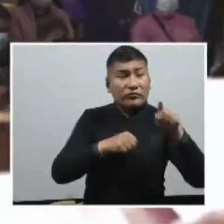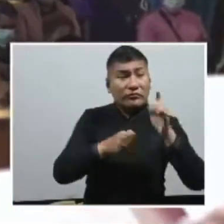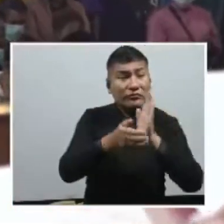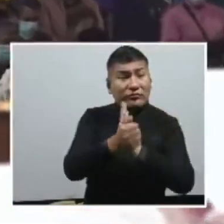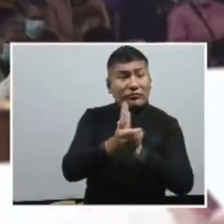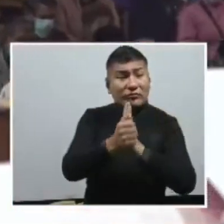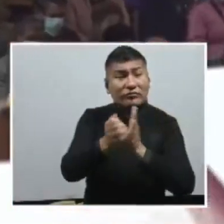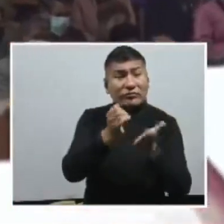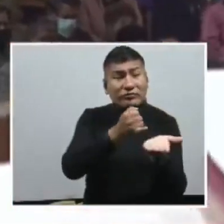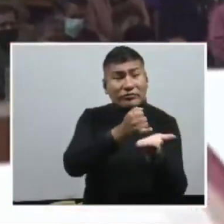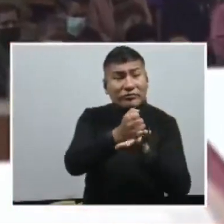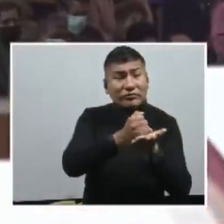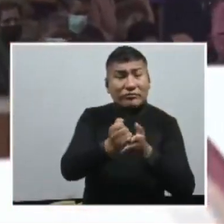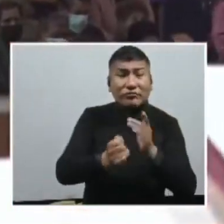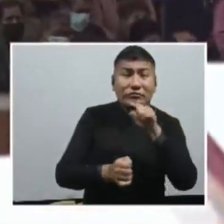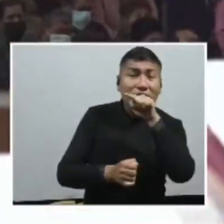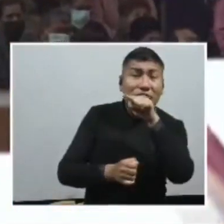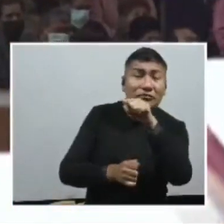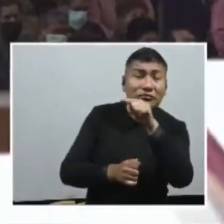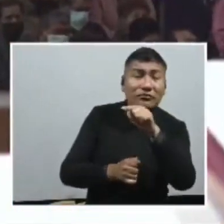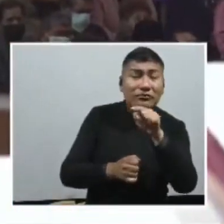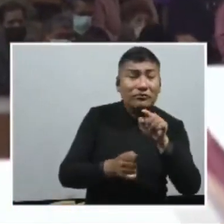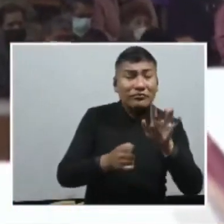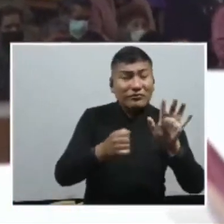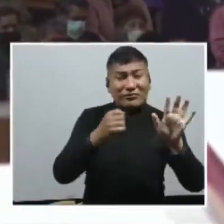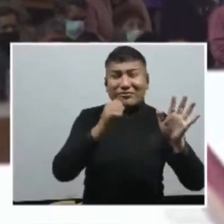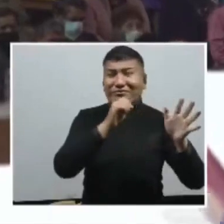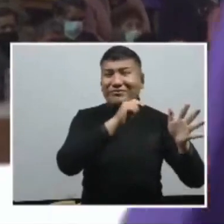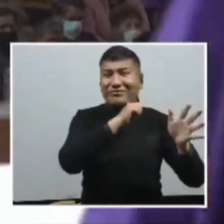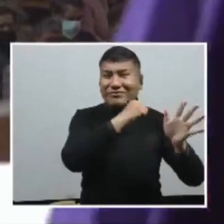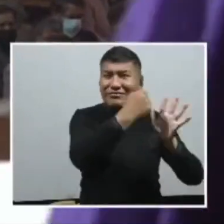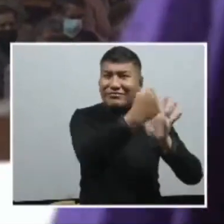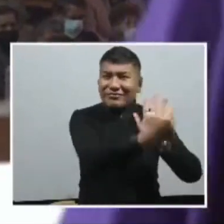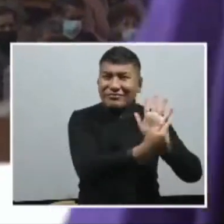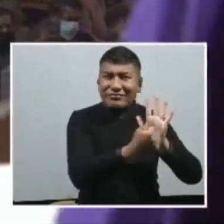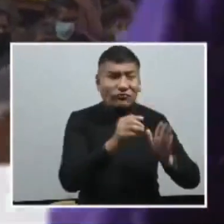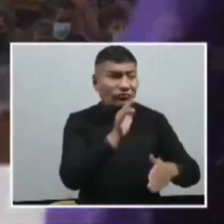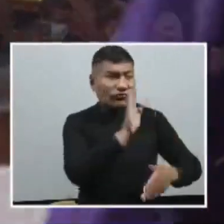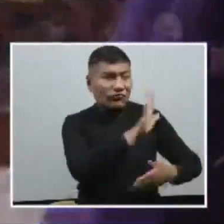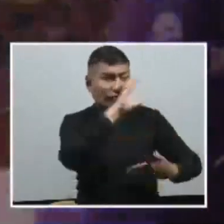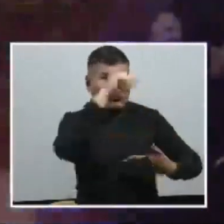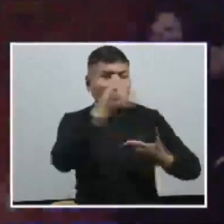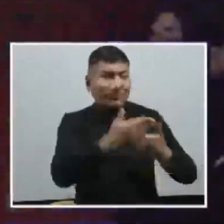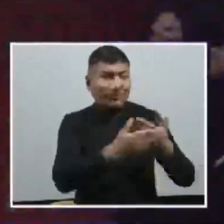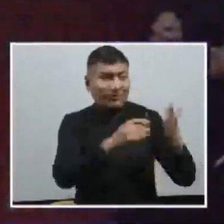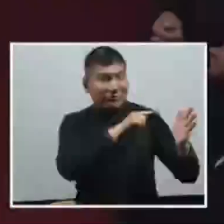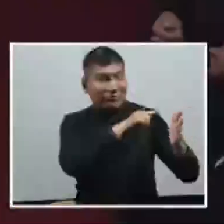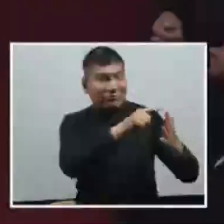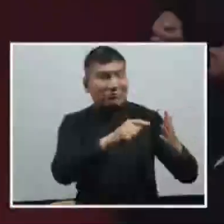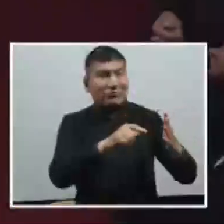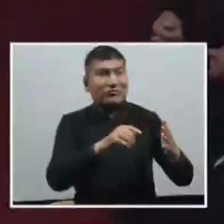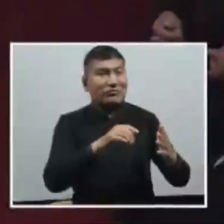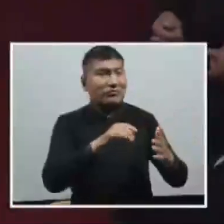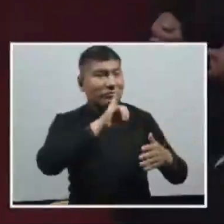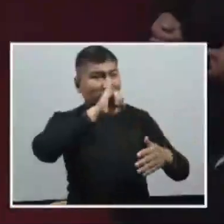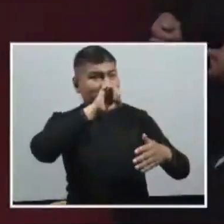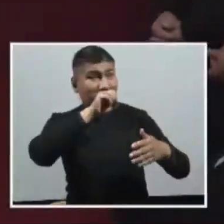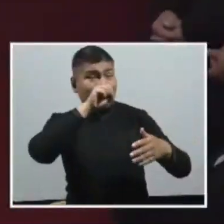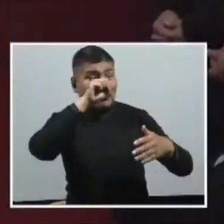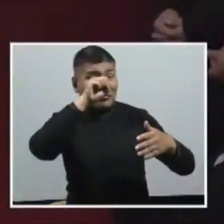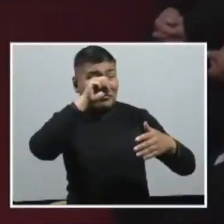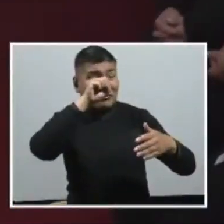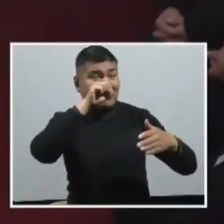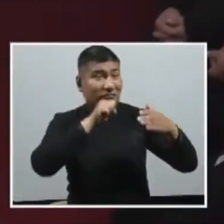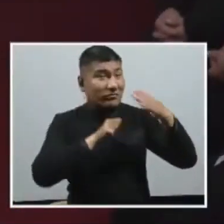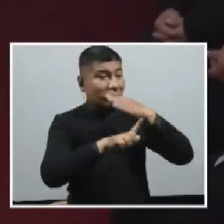redes sociales, este otro, etcétera, etcétera. Ninguno es el elegido. ¿Qué